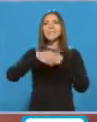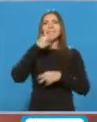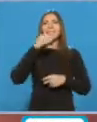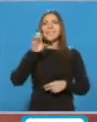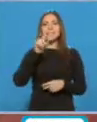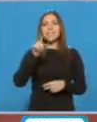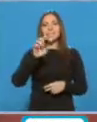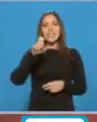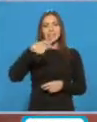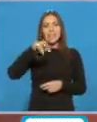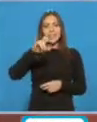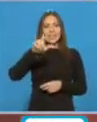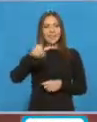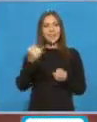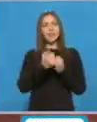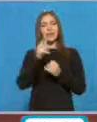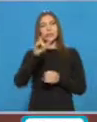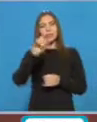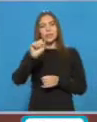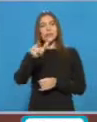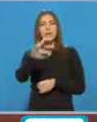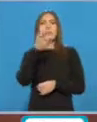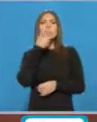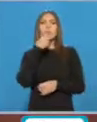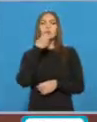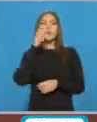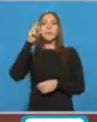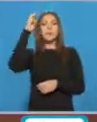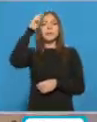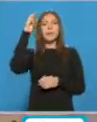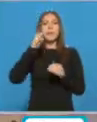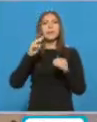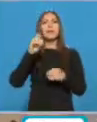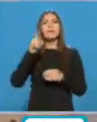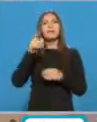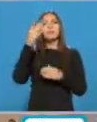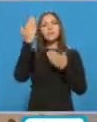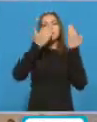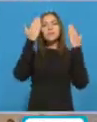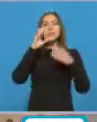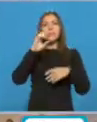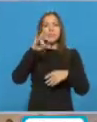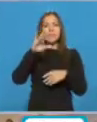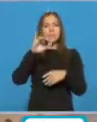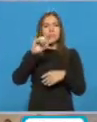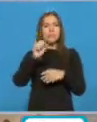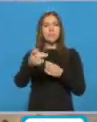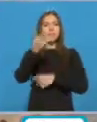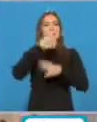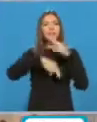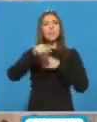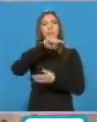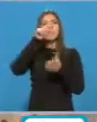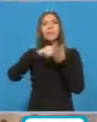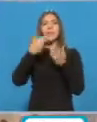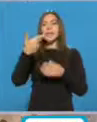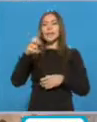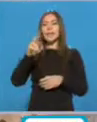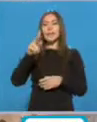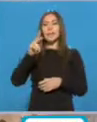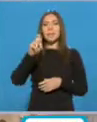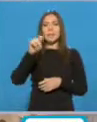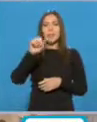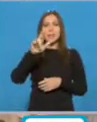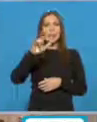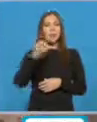Luisa Fernanda. Él es maestro en ciencias y vienen del Herpetario Kukulcán para platicarnos acerca de este animal de compañía que